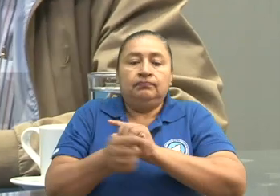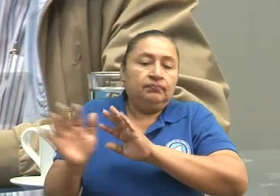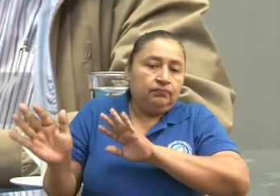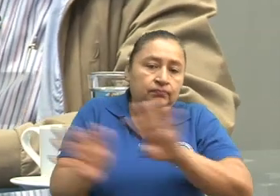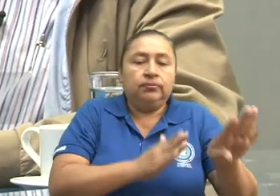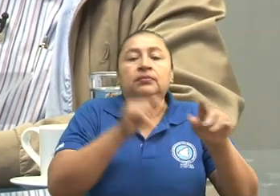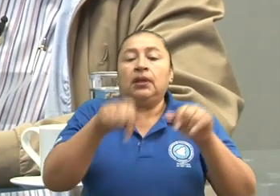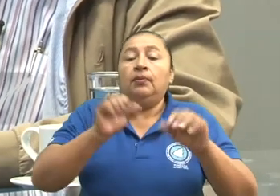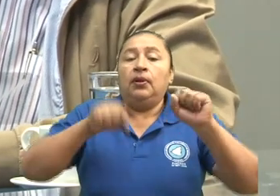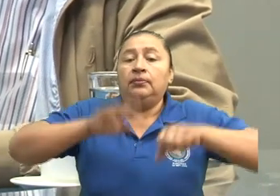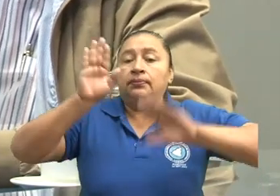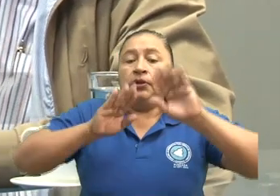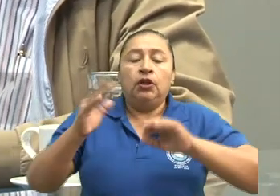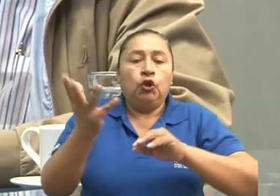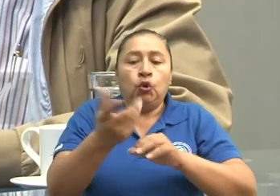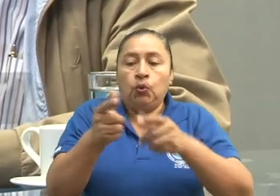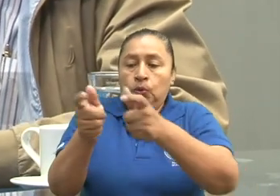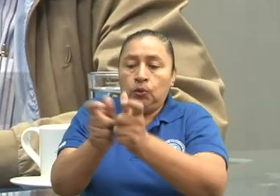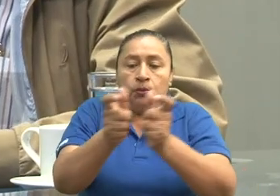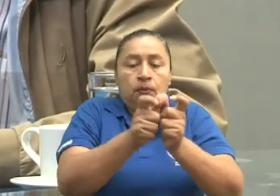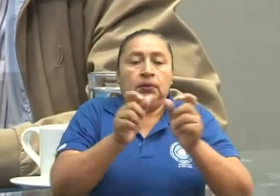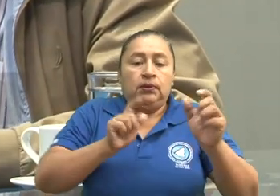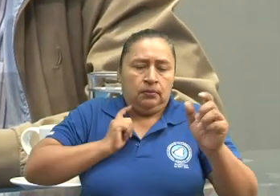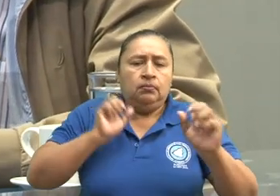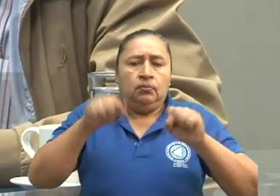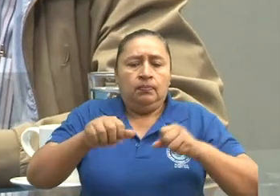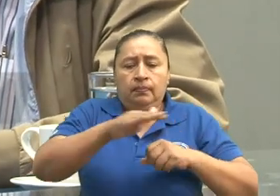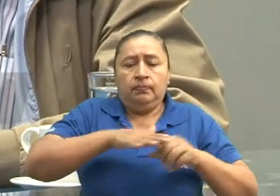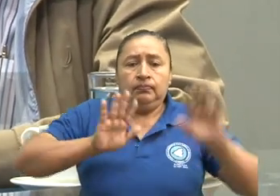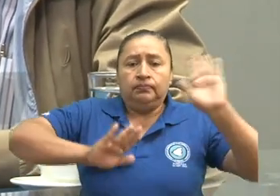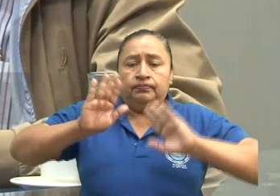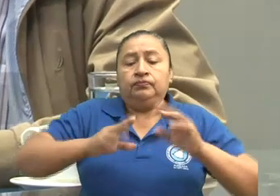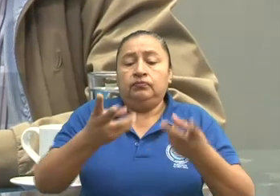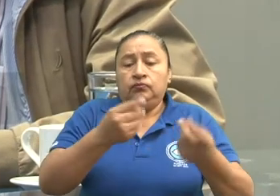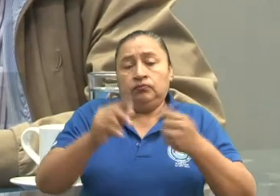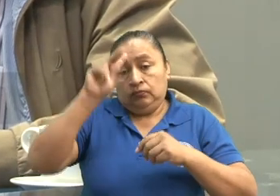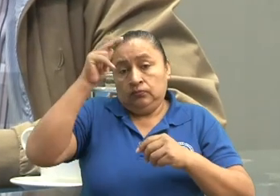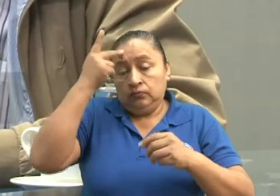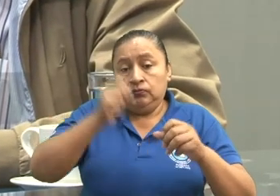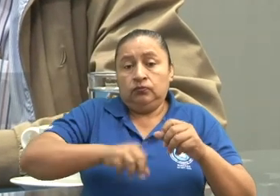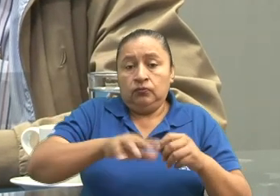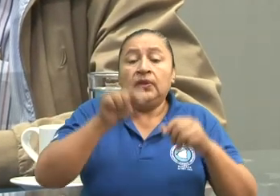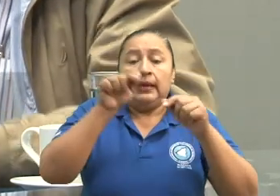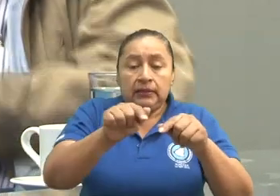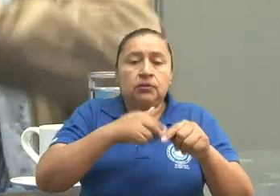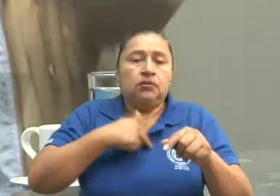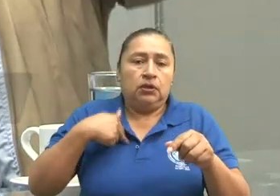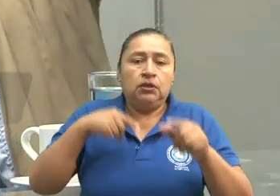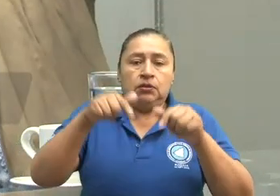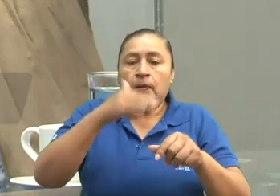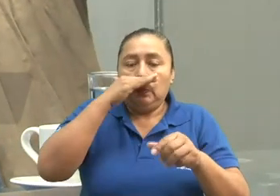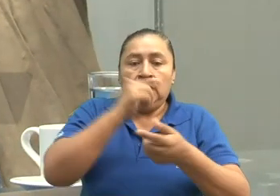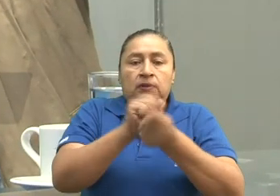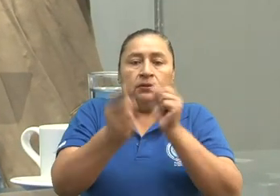el poder, donde todos los sectores tuvieran su espacio de participación en lo económico, lo político y lo social. Y eso es lo que hizo la revolución. Esos